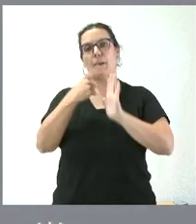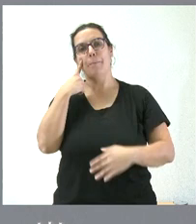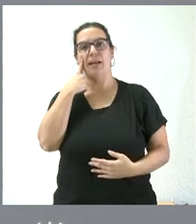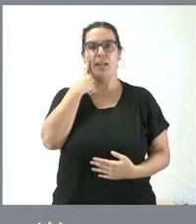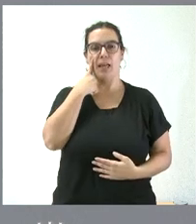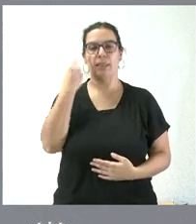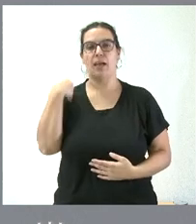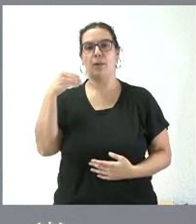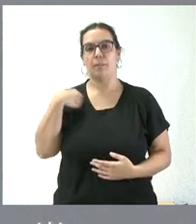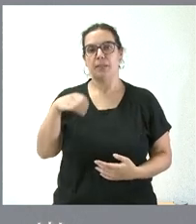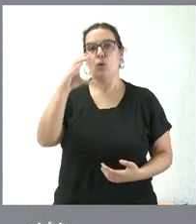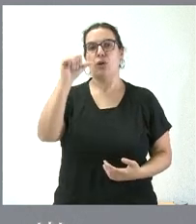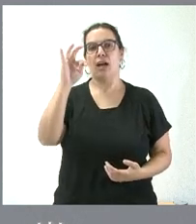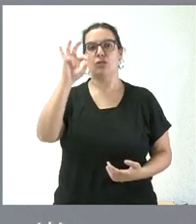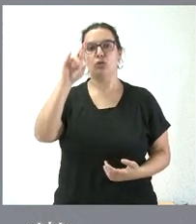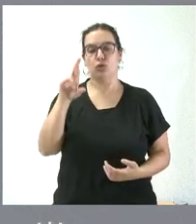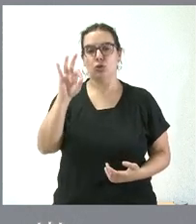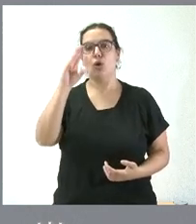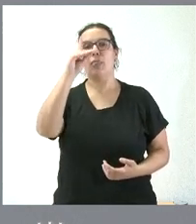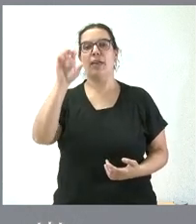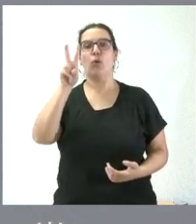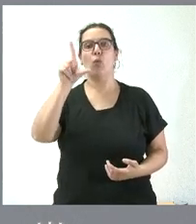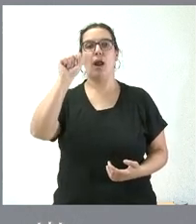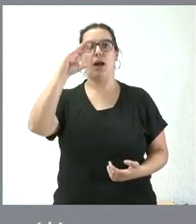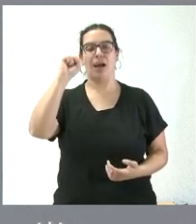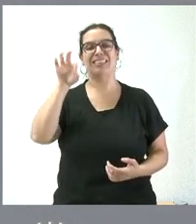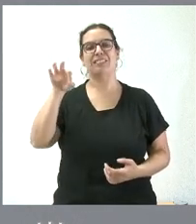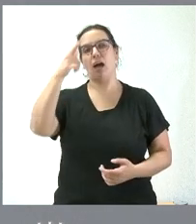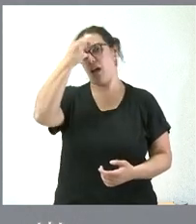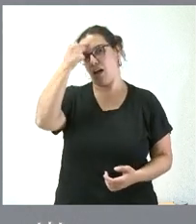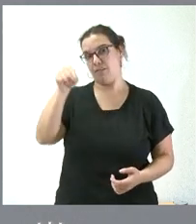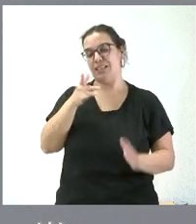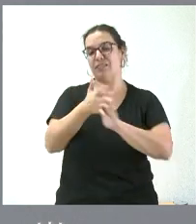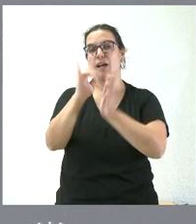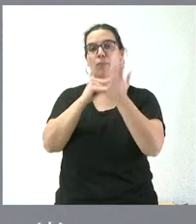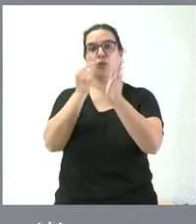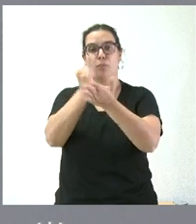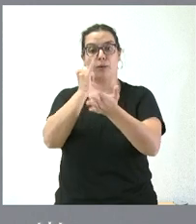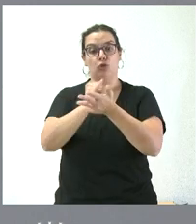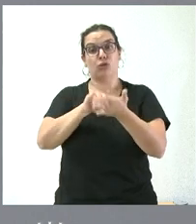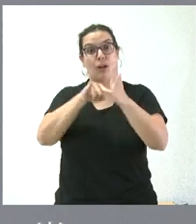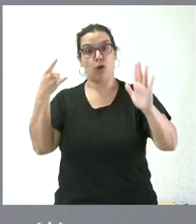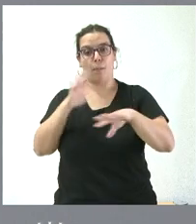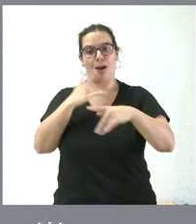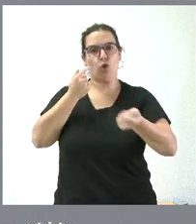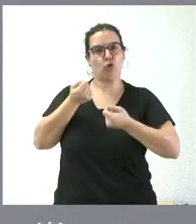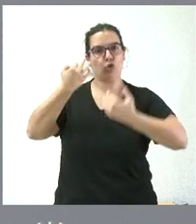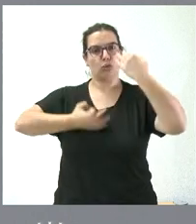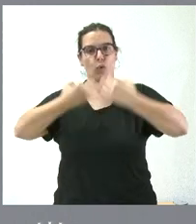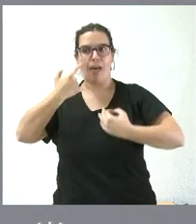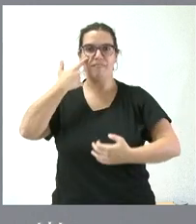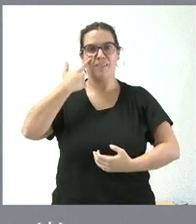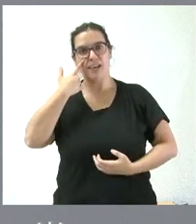Castro de ulaca en Ávila es un proyecto piloto de implementación de tecnologías de control de seguridad y sistemas de